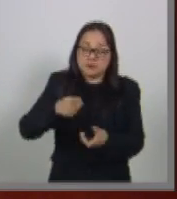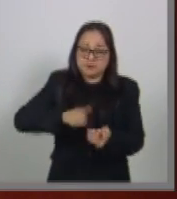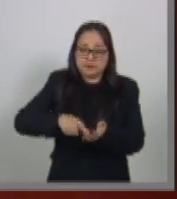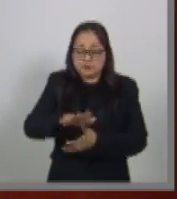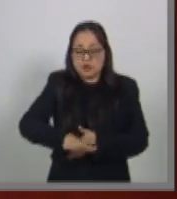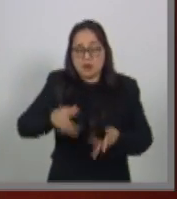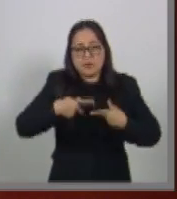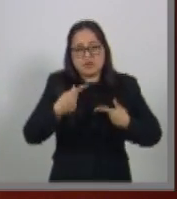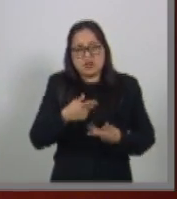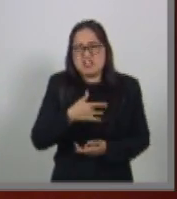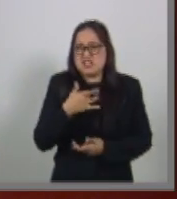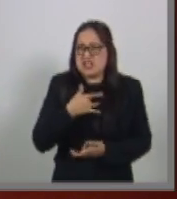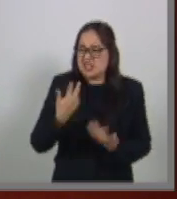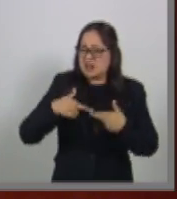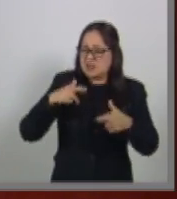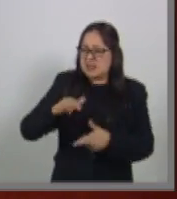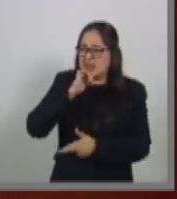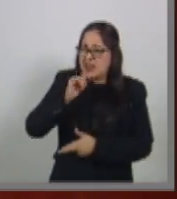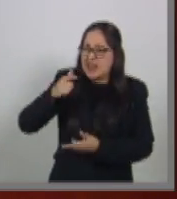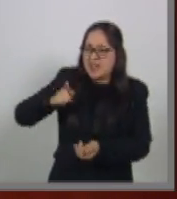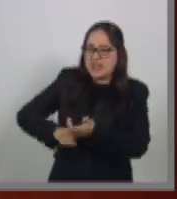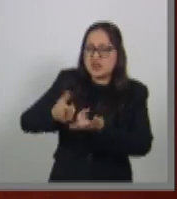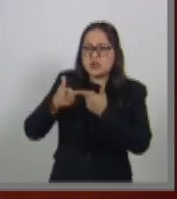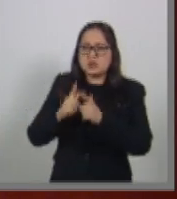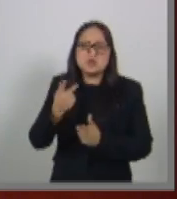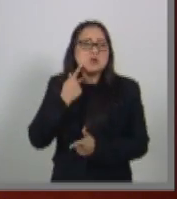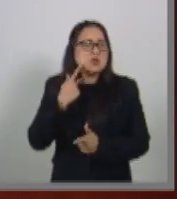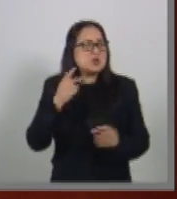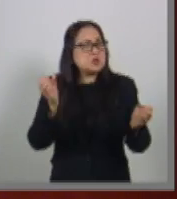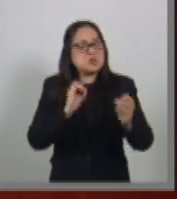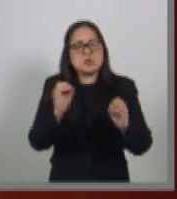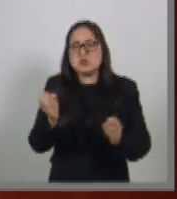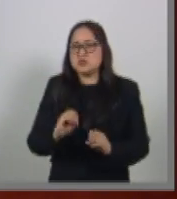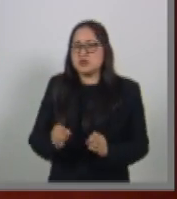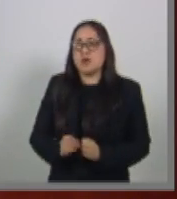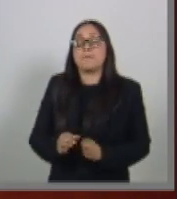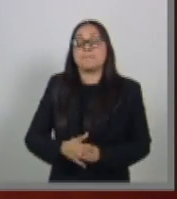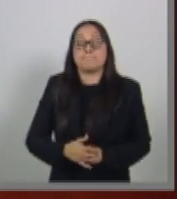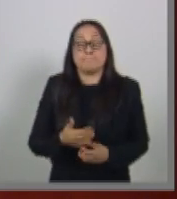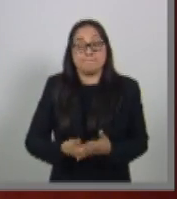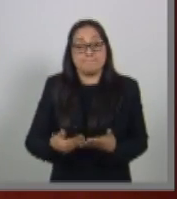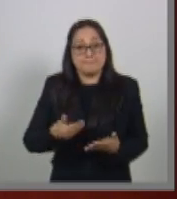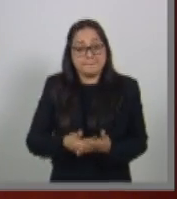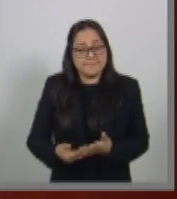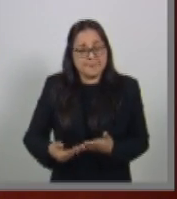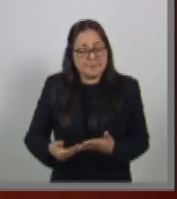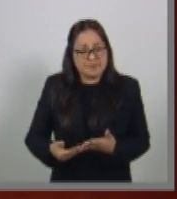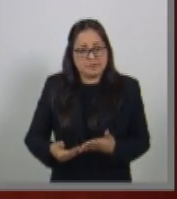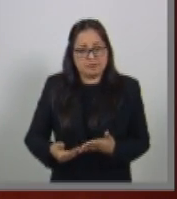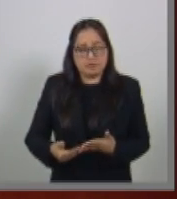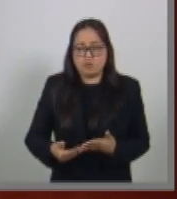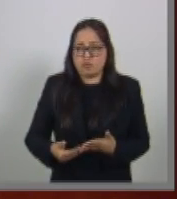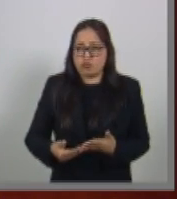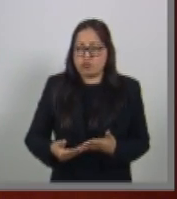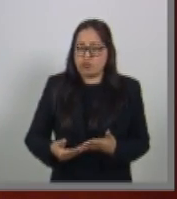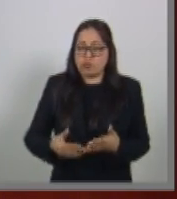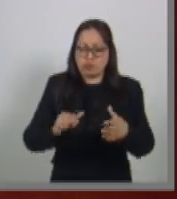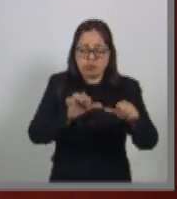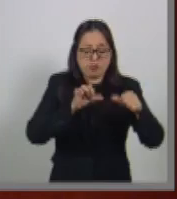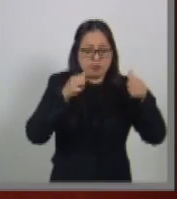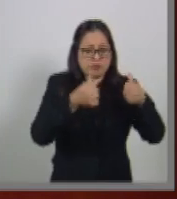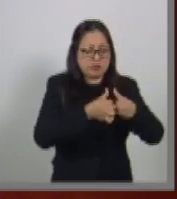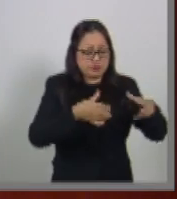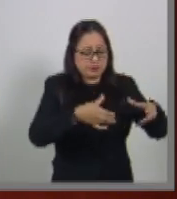menos representada por los medios políticos tradicionales. Actualmente, las organizaciones de la sociedad